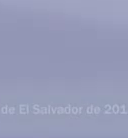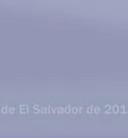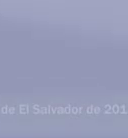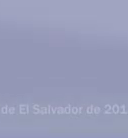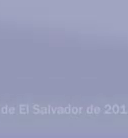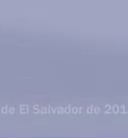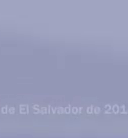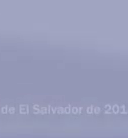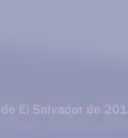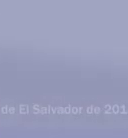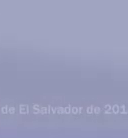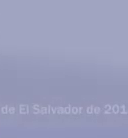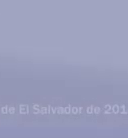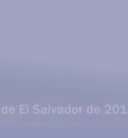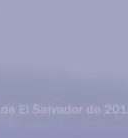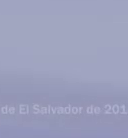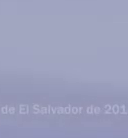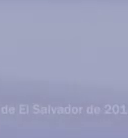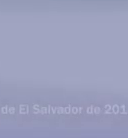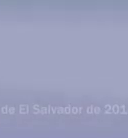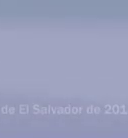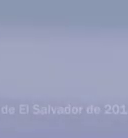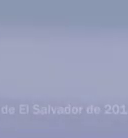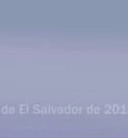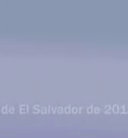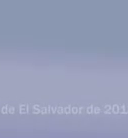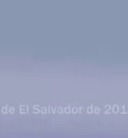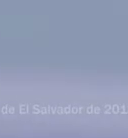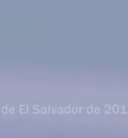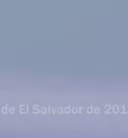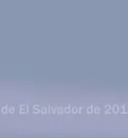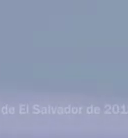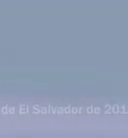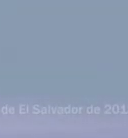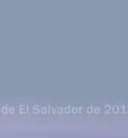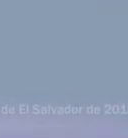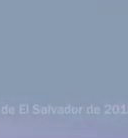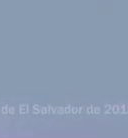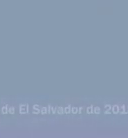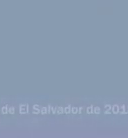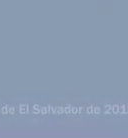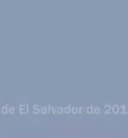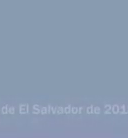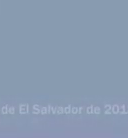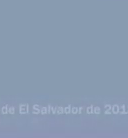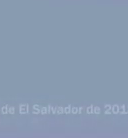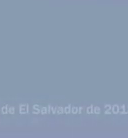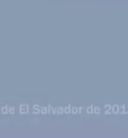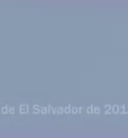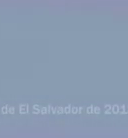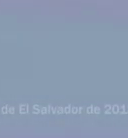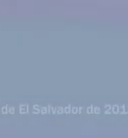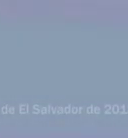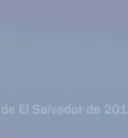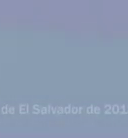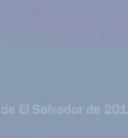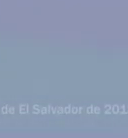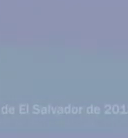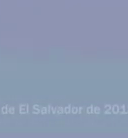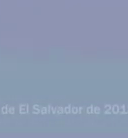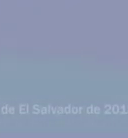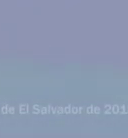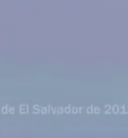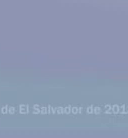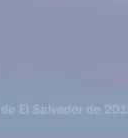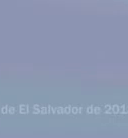datos electorales para las próximas elecciones de alcaldes y diputados se habilitarán 1595 centros